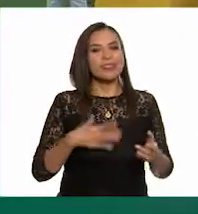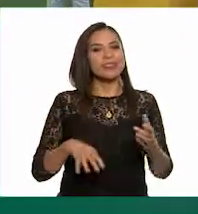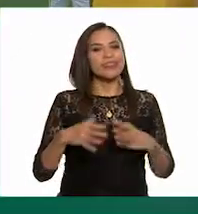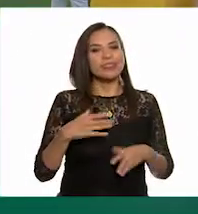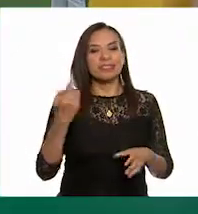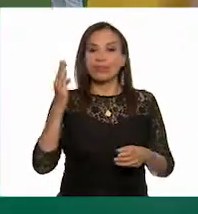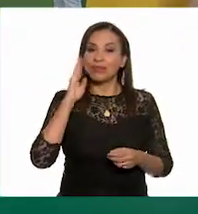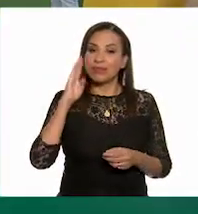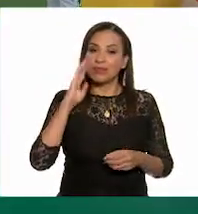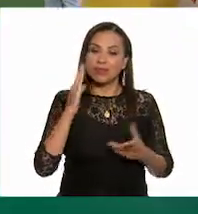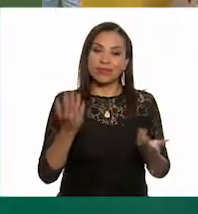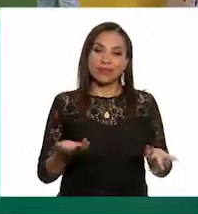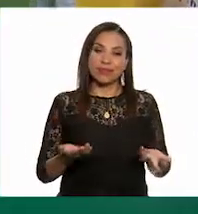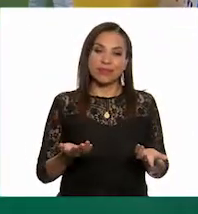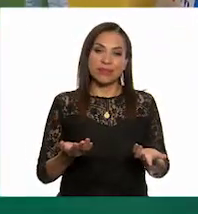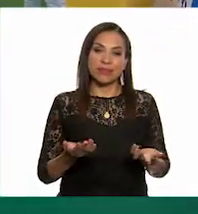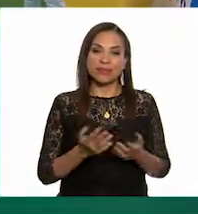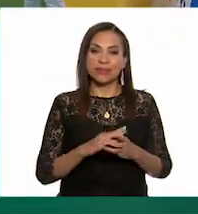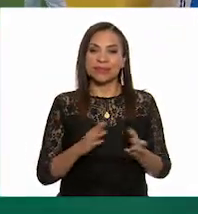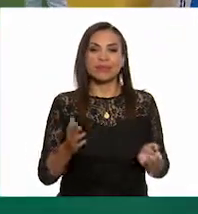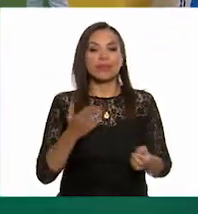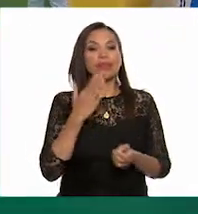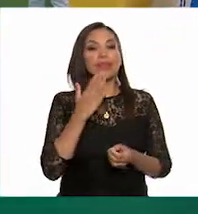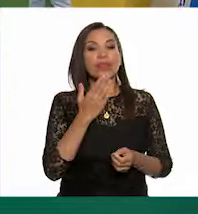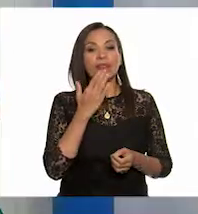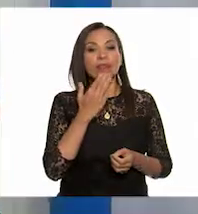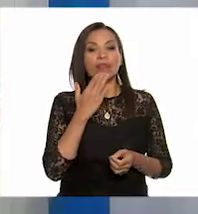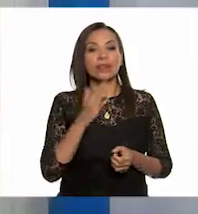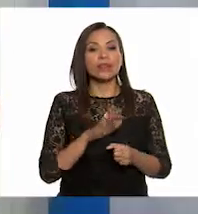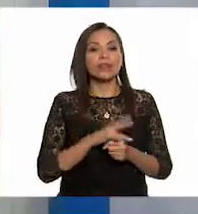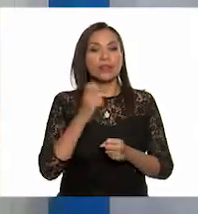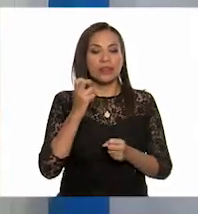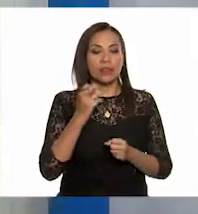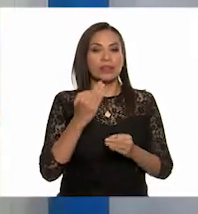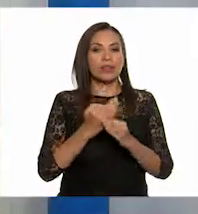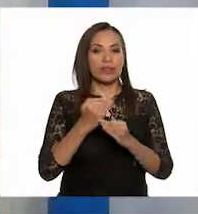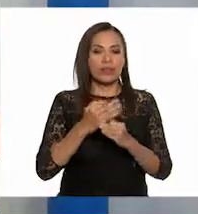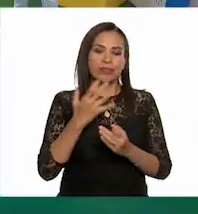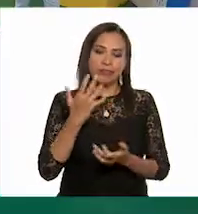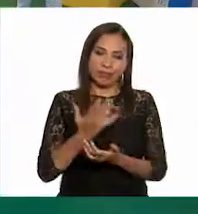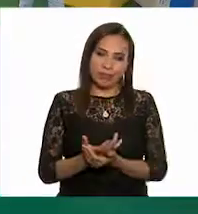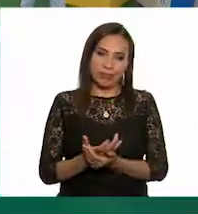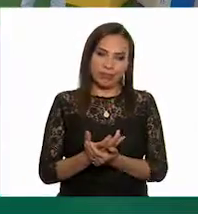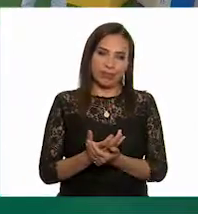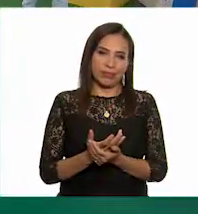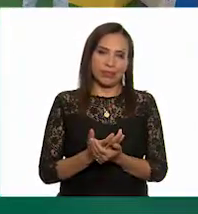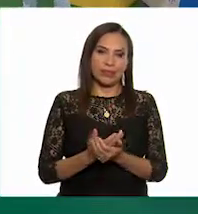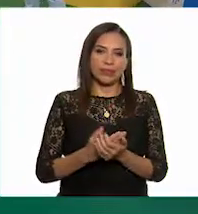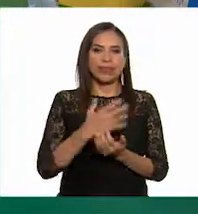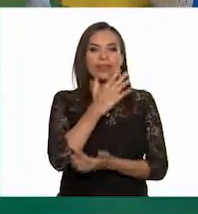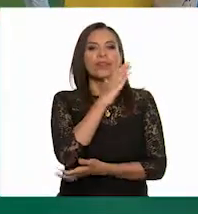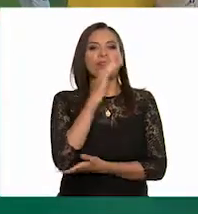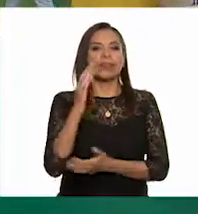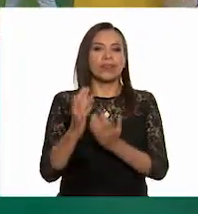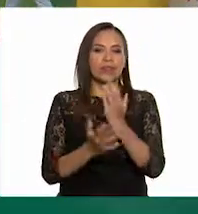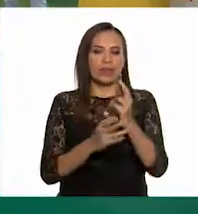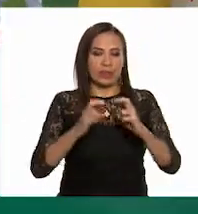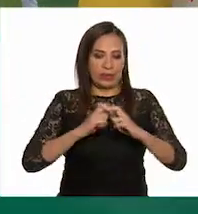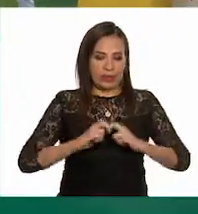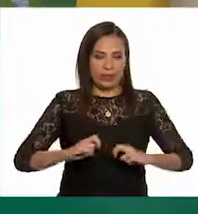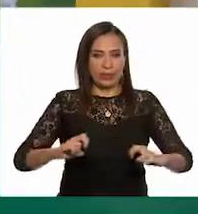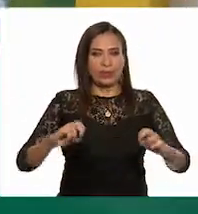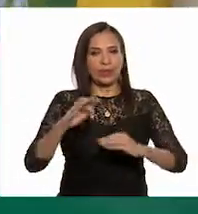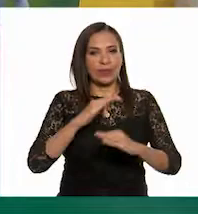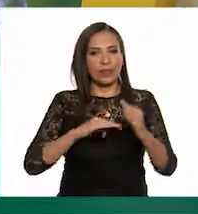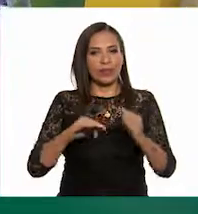¡Qué bárbaro! ¿Y a dónde llegamos? Muy bien. Entonces, vamos a tomar un descanso aquí en el bosque. Tomen asiento todos